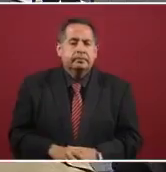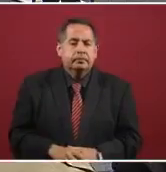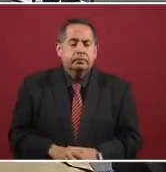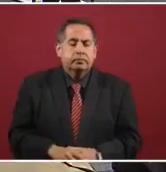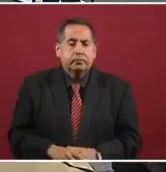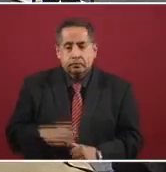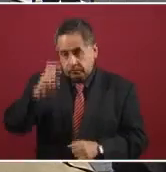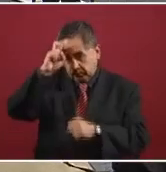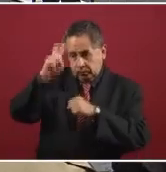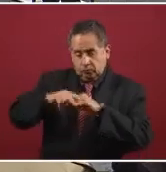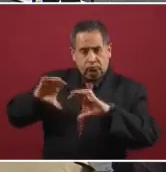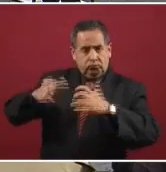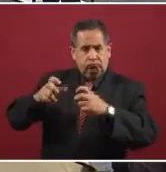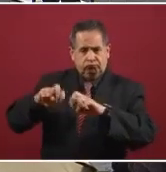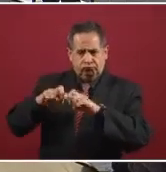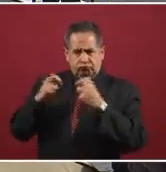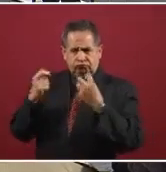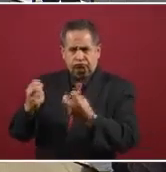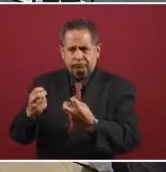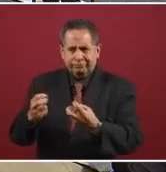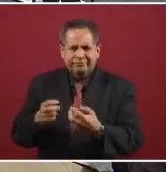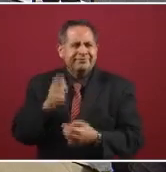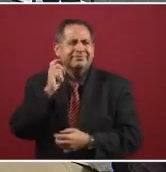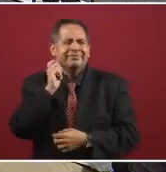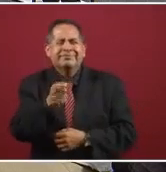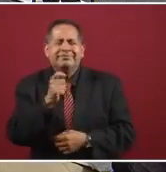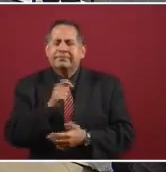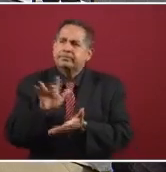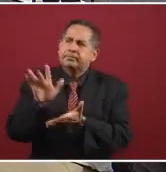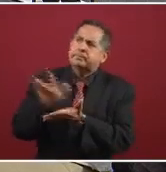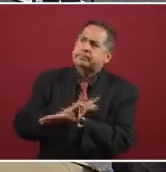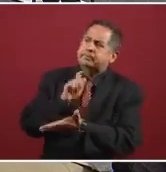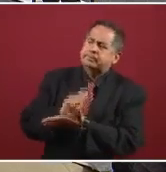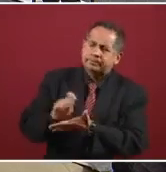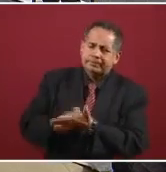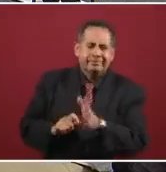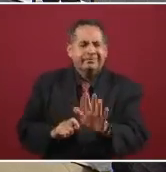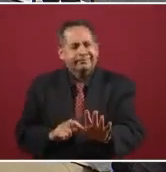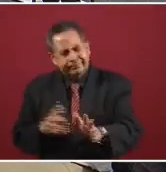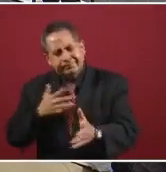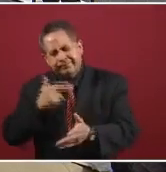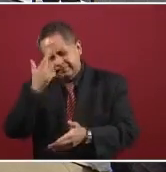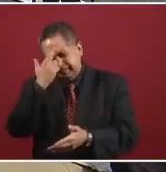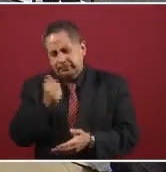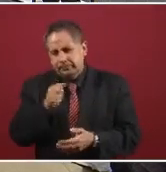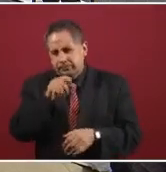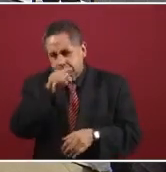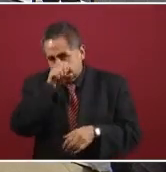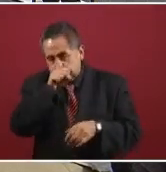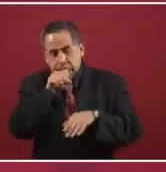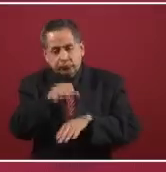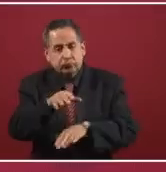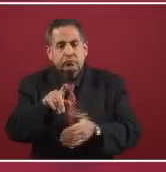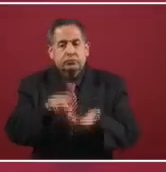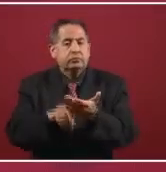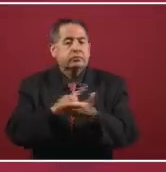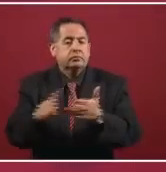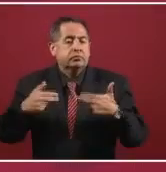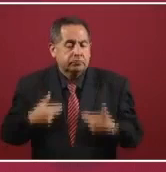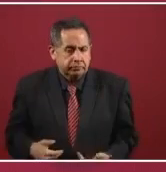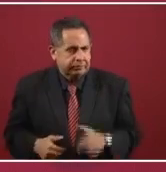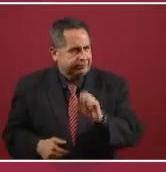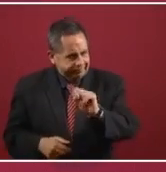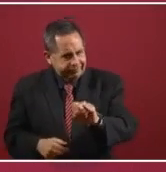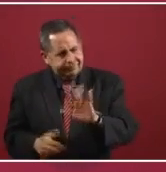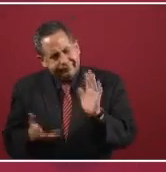Parlamento Europeo, ¿qué es tomar nota? Tienen razón en la preocupación sobre los derechos humanos. Pero por el otro lado le decimos